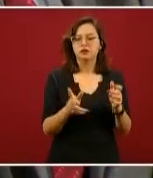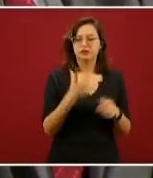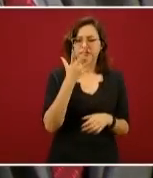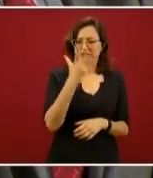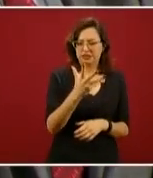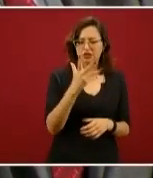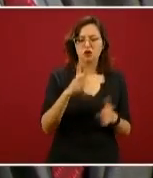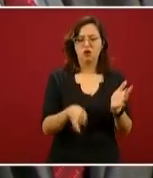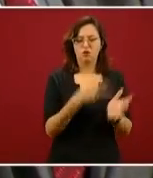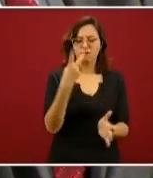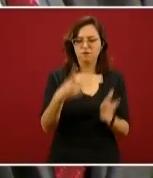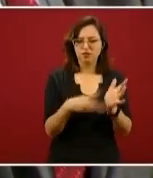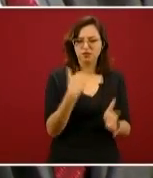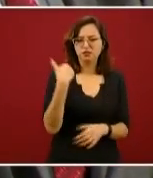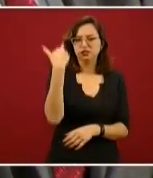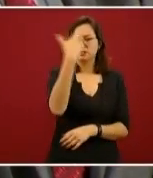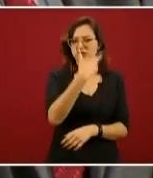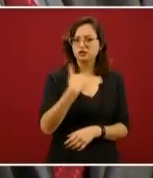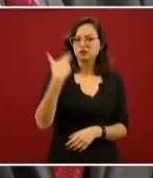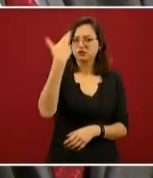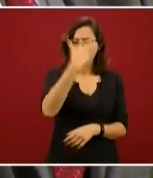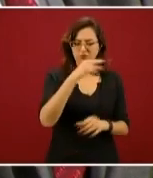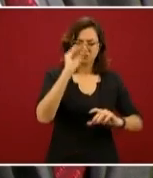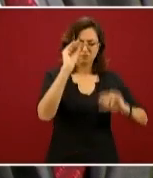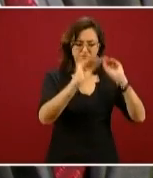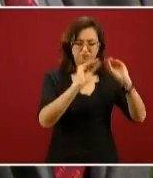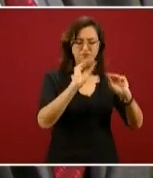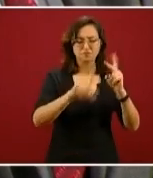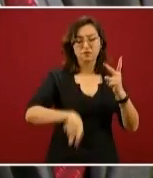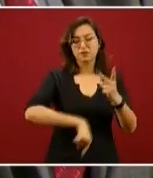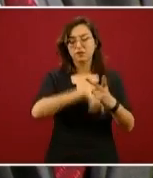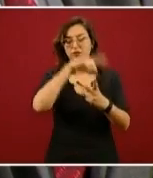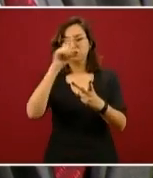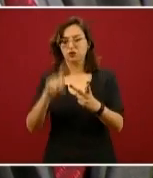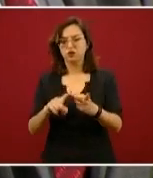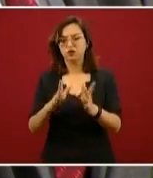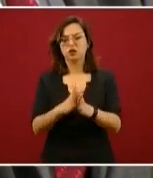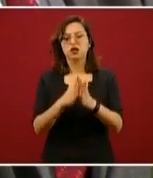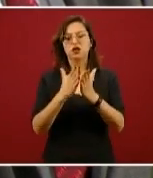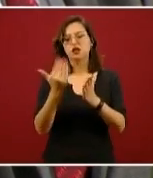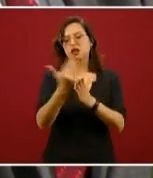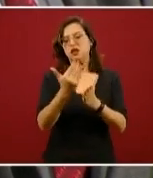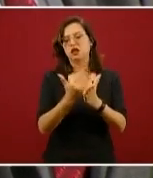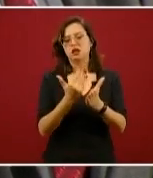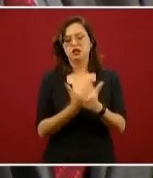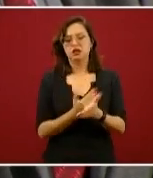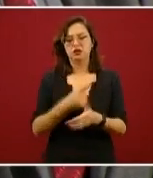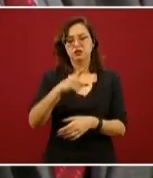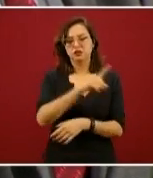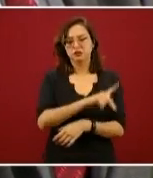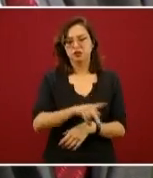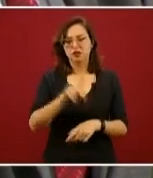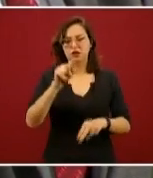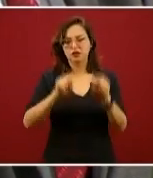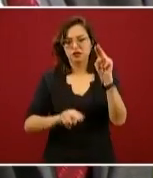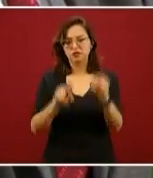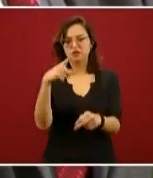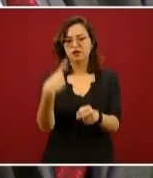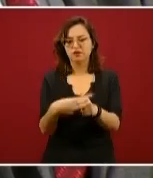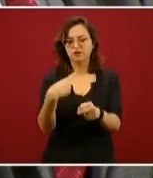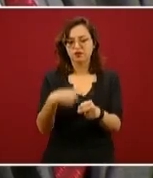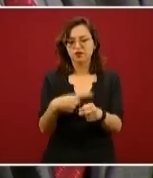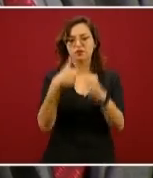acuerdo al proceso de evolución de esta epidemia; el lineamiento de atención médica para todos los niveles